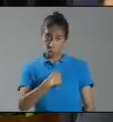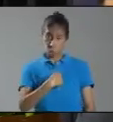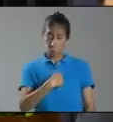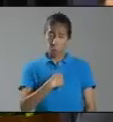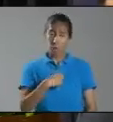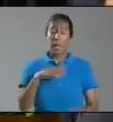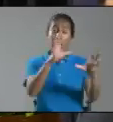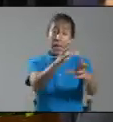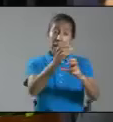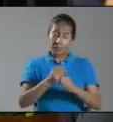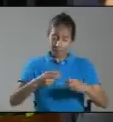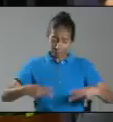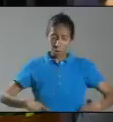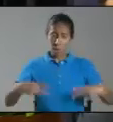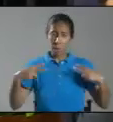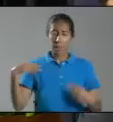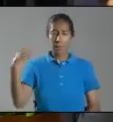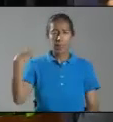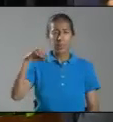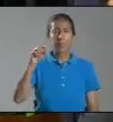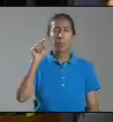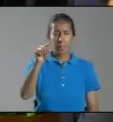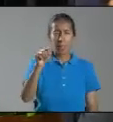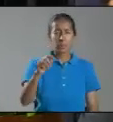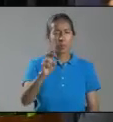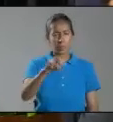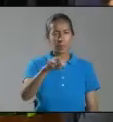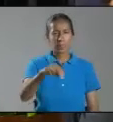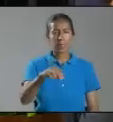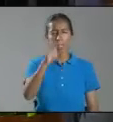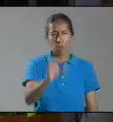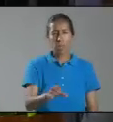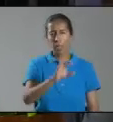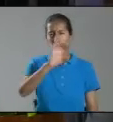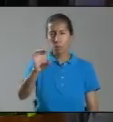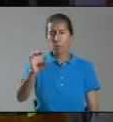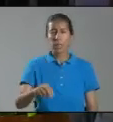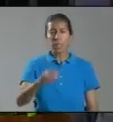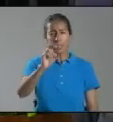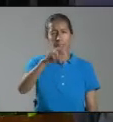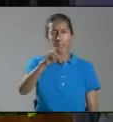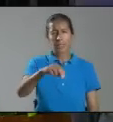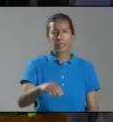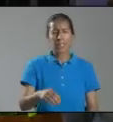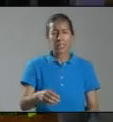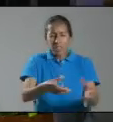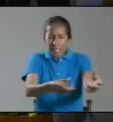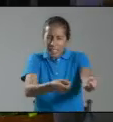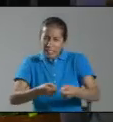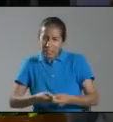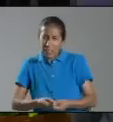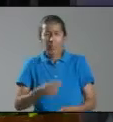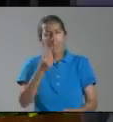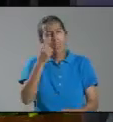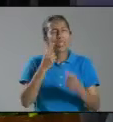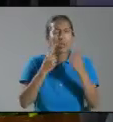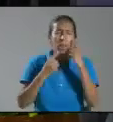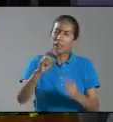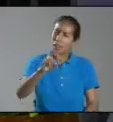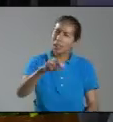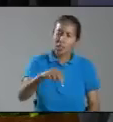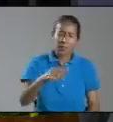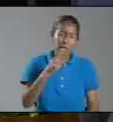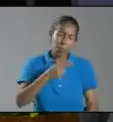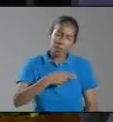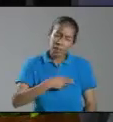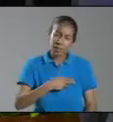consigamos la vida. Y si para eso es necesario ir a la cruz, si para eso es necesario arrastrarse, si para eso es necesario llorar, si para eso es necesario patalear, si para eso es necesario